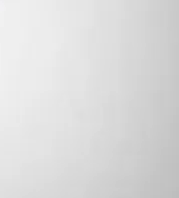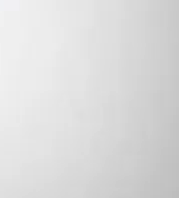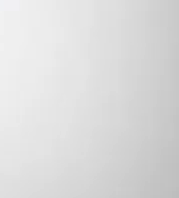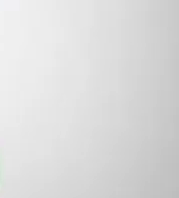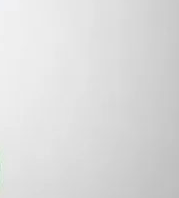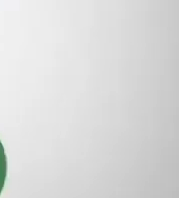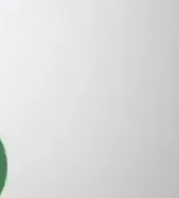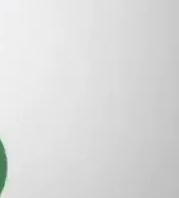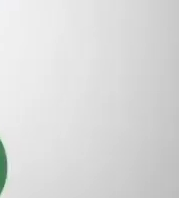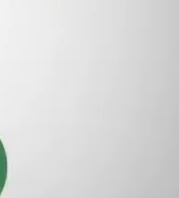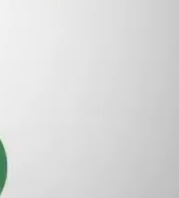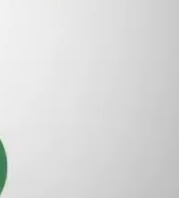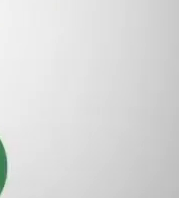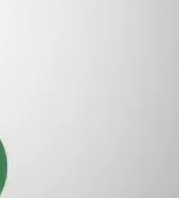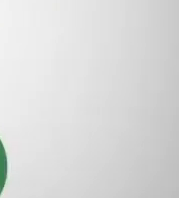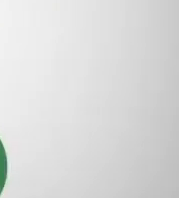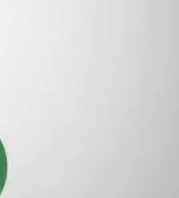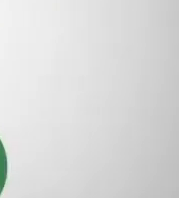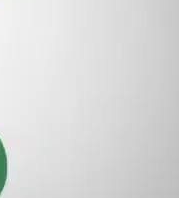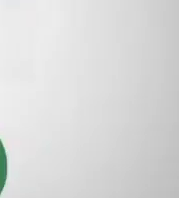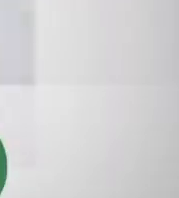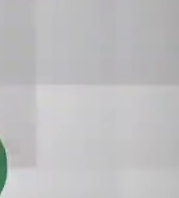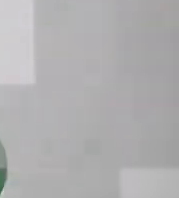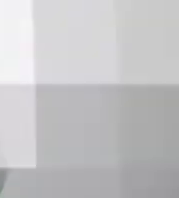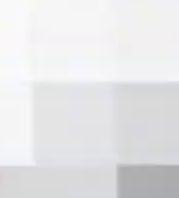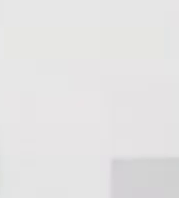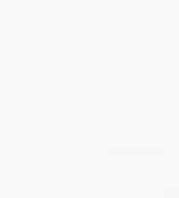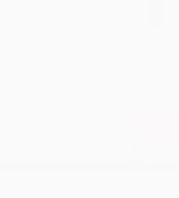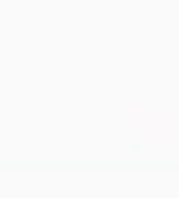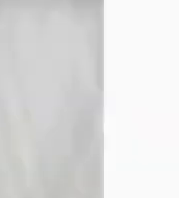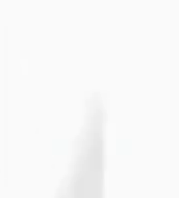Unidos contra el COVID, vamos a salir adelante.